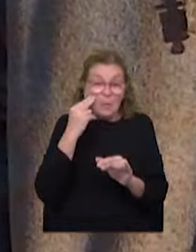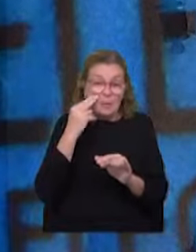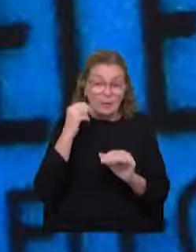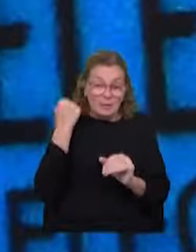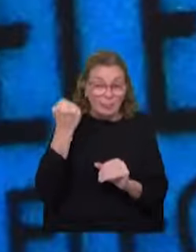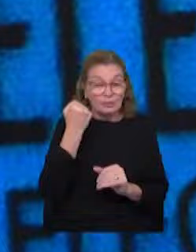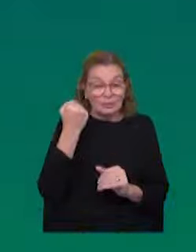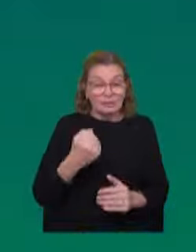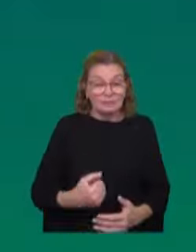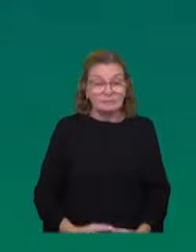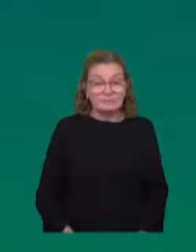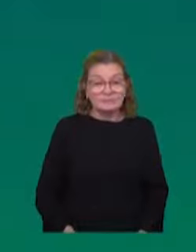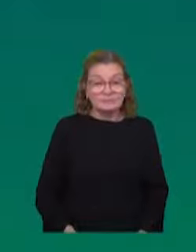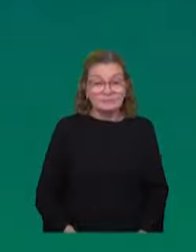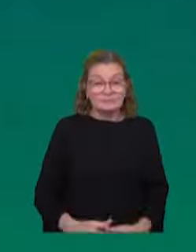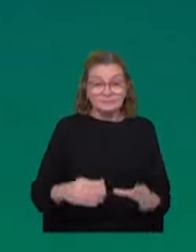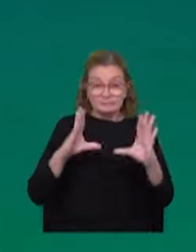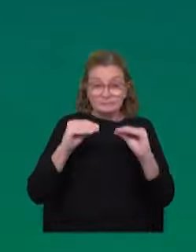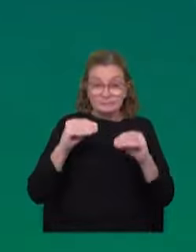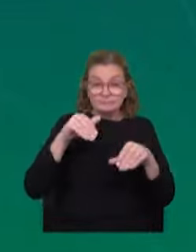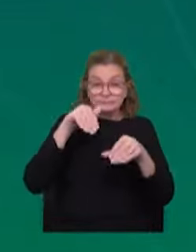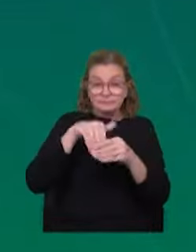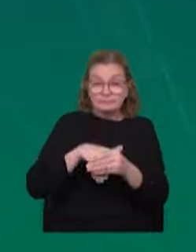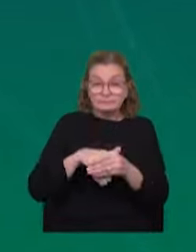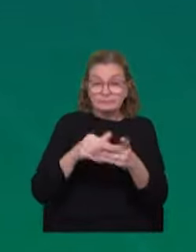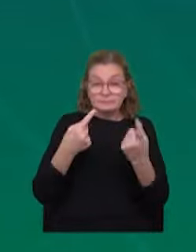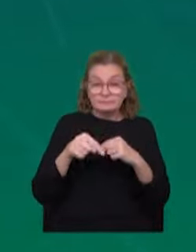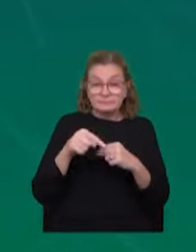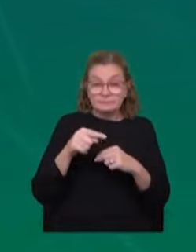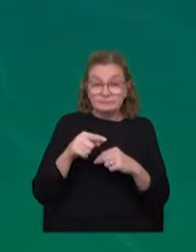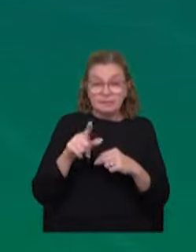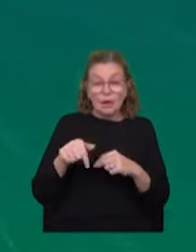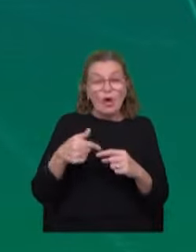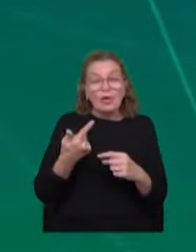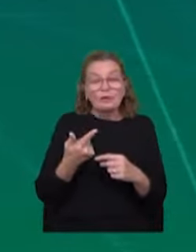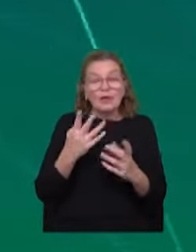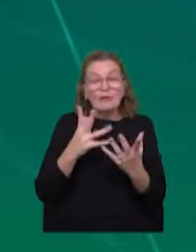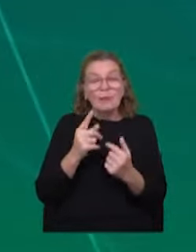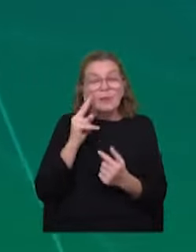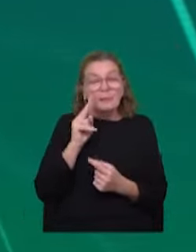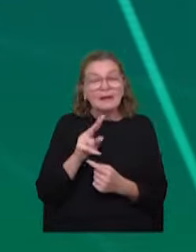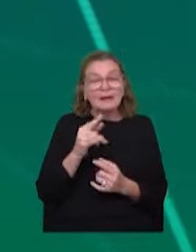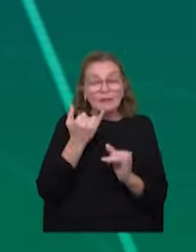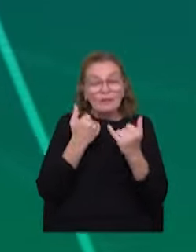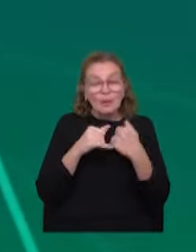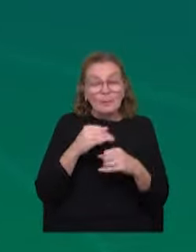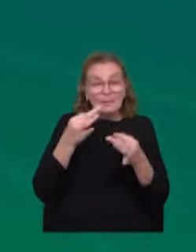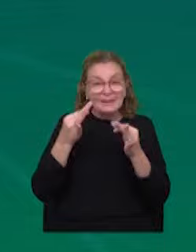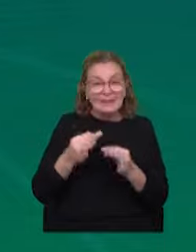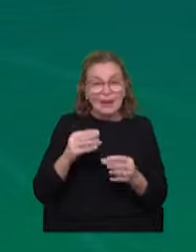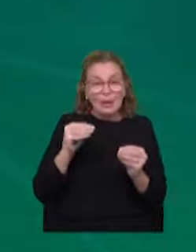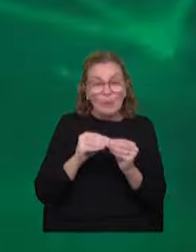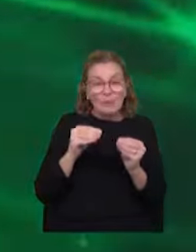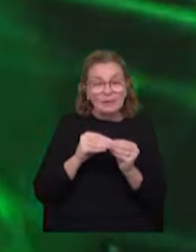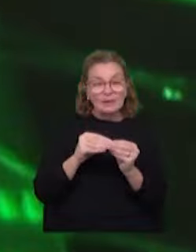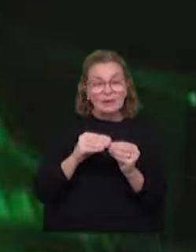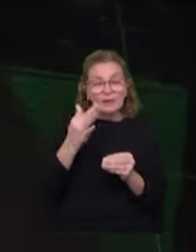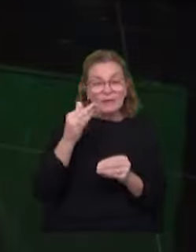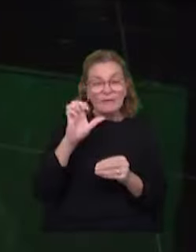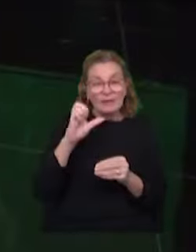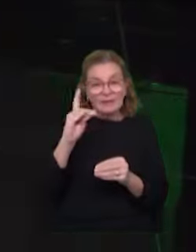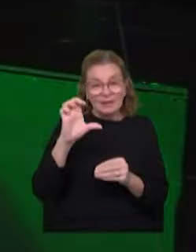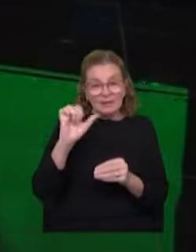grande y vamos a seguir hablando de plebiscitos pero ahora desde otra óptica y eso viene en el informe especial de nuestro compañero Federico jurkovic a